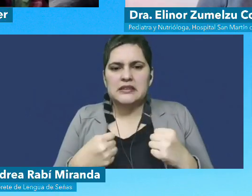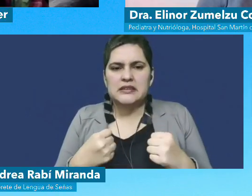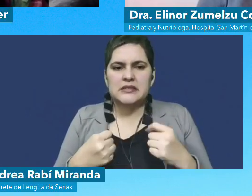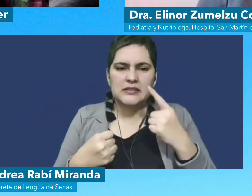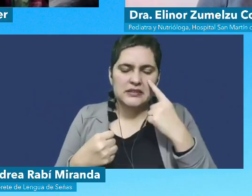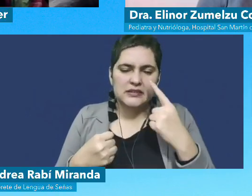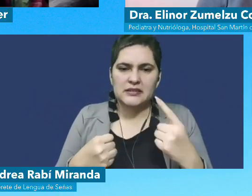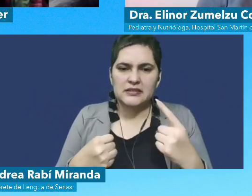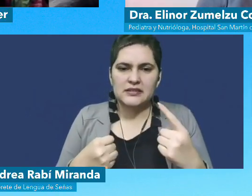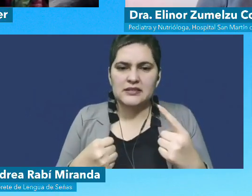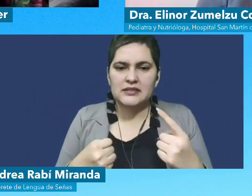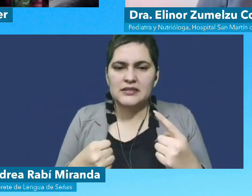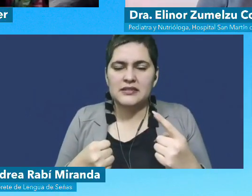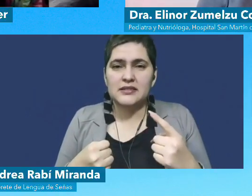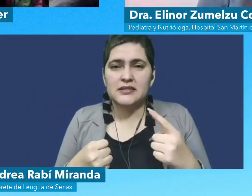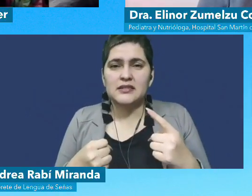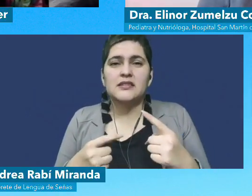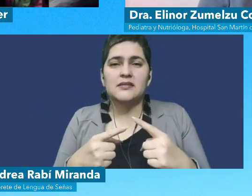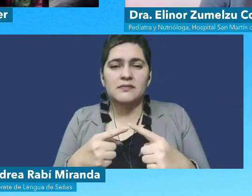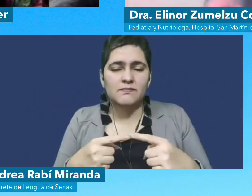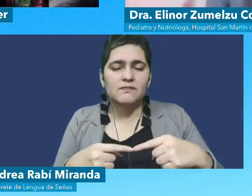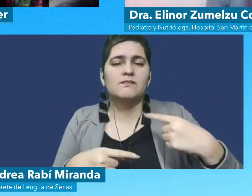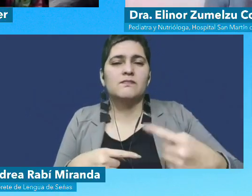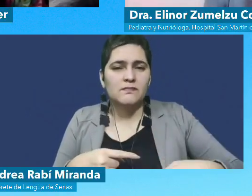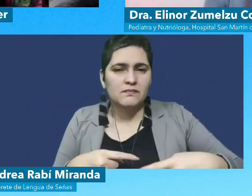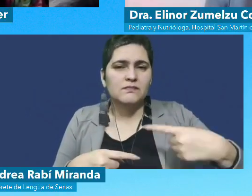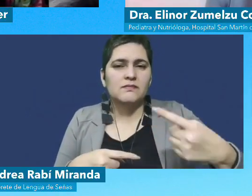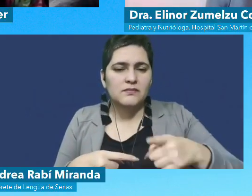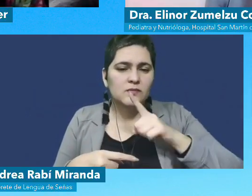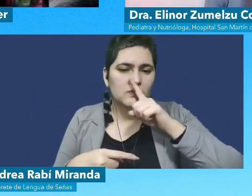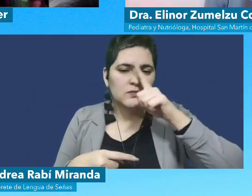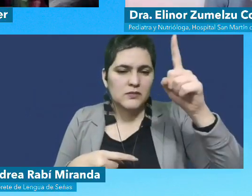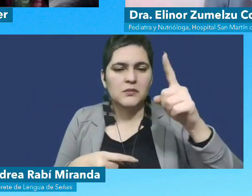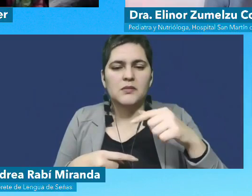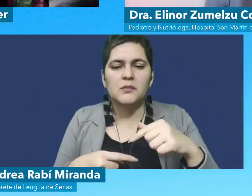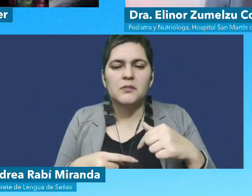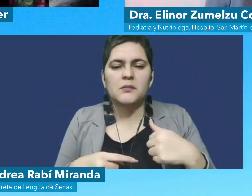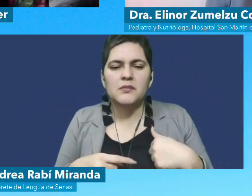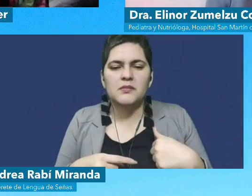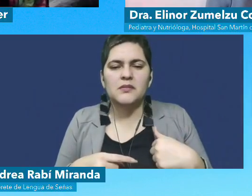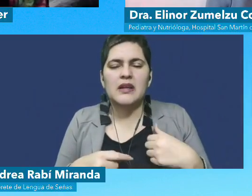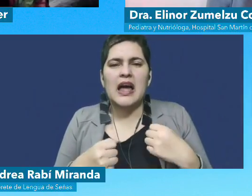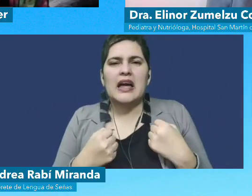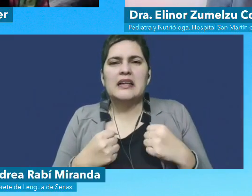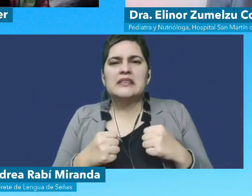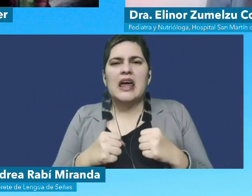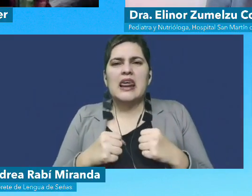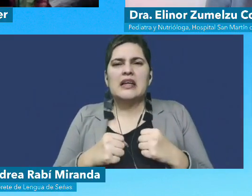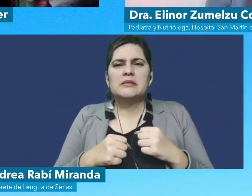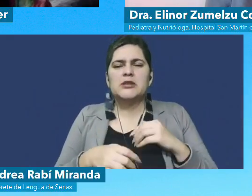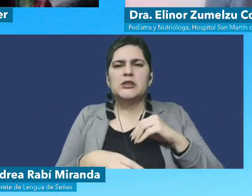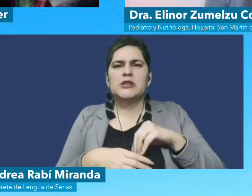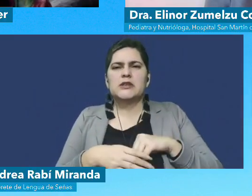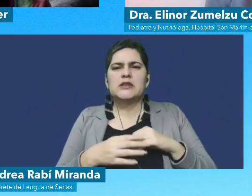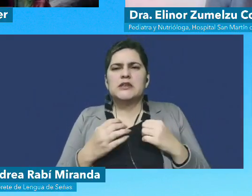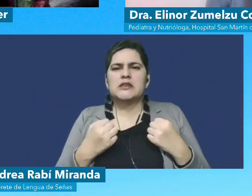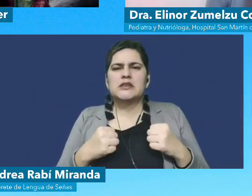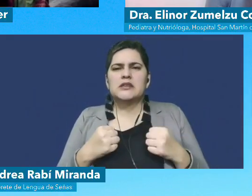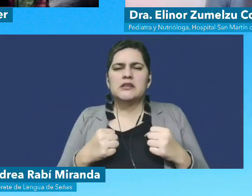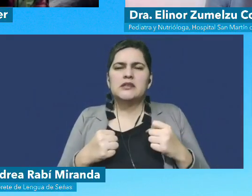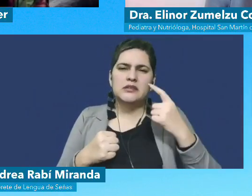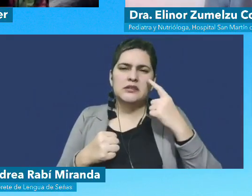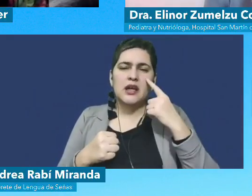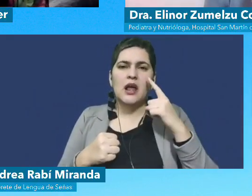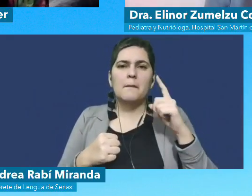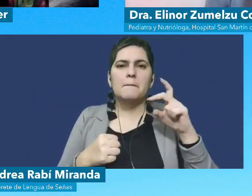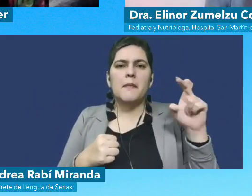Con la rutina al comer. No, pero a mí me gusta cambiar la palabra, porque cuando uno dice ansiedad, porque es lo que a uno le dicen los papás, es